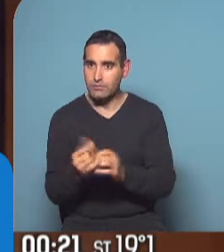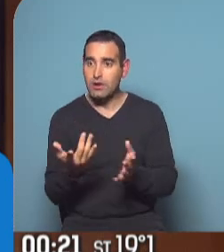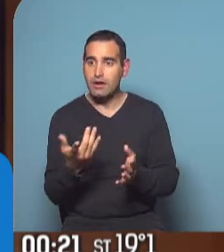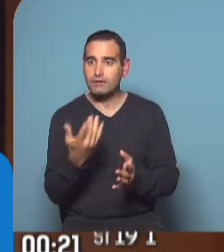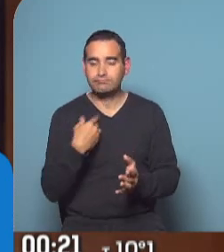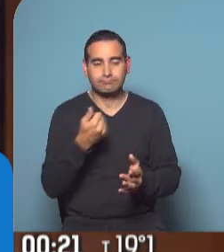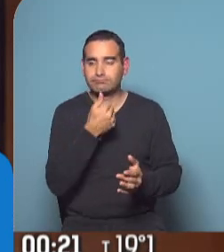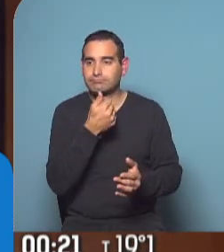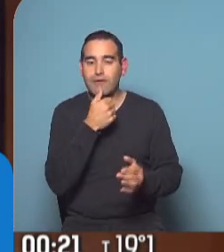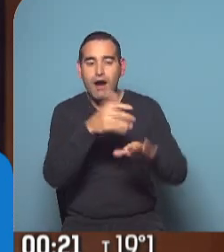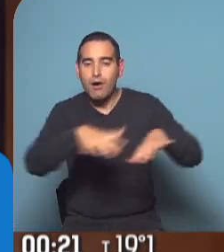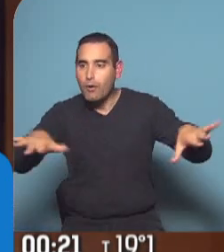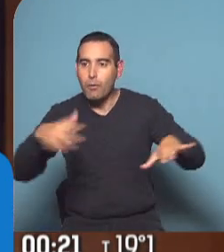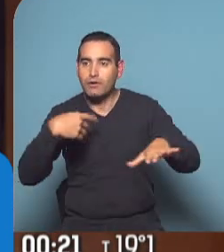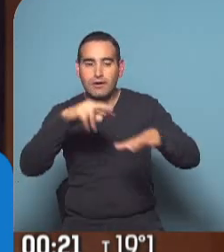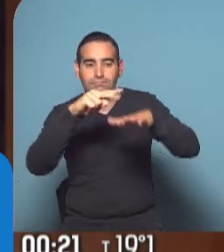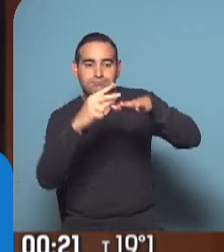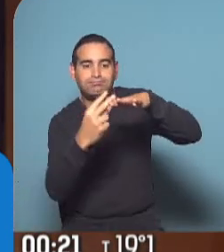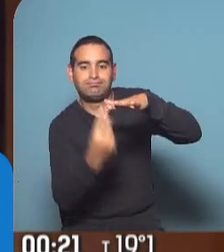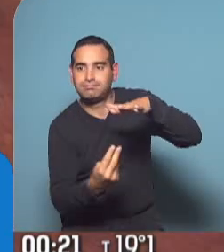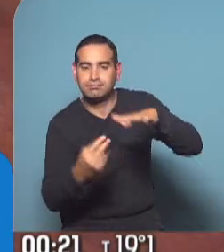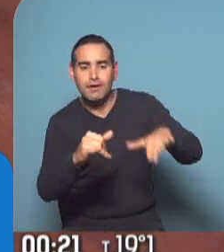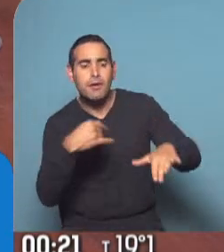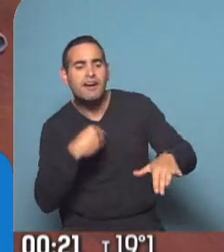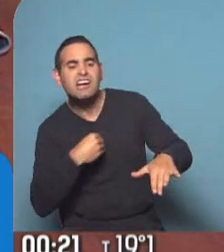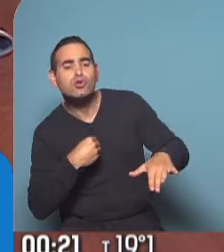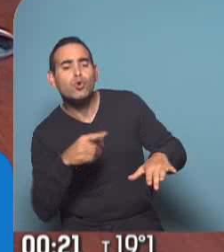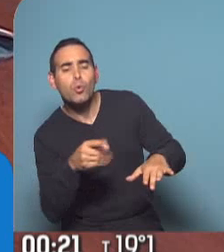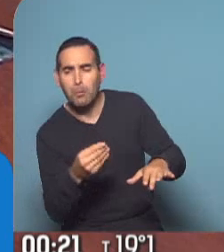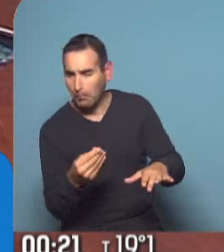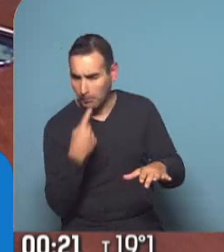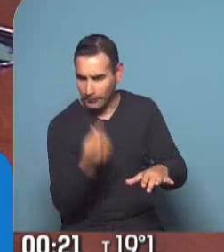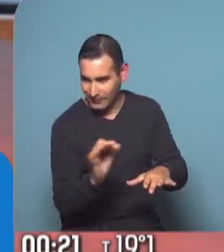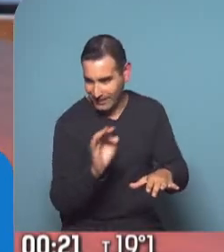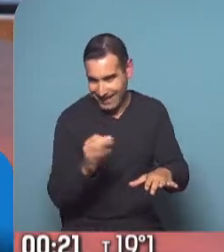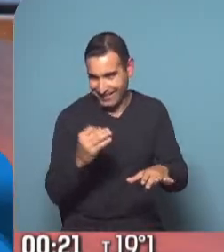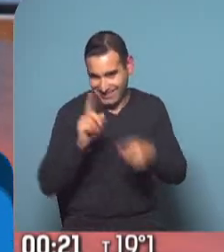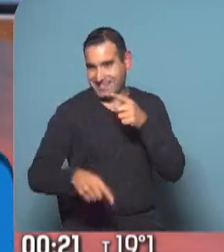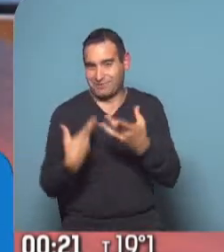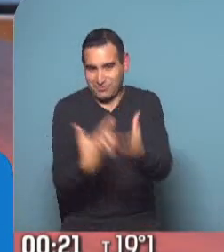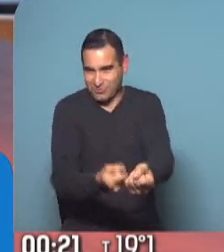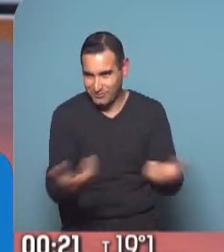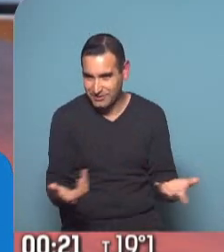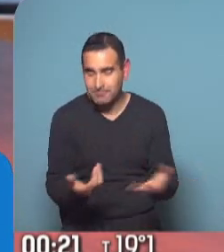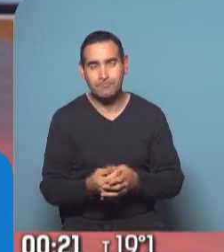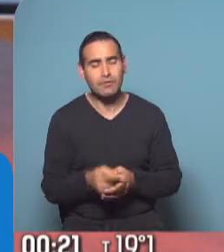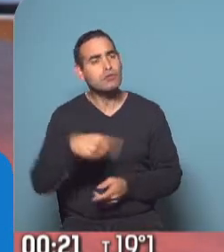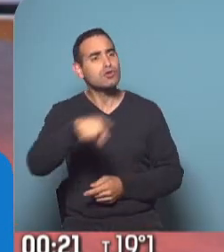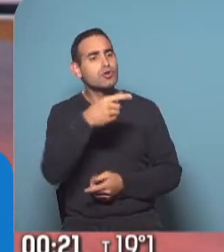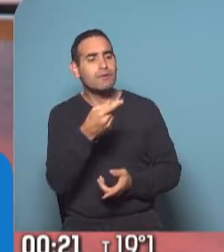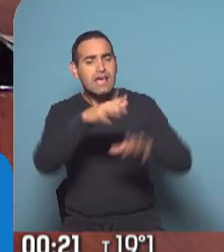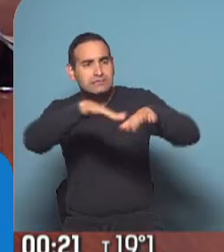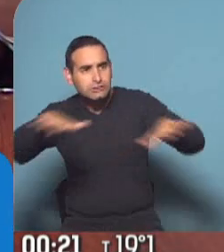vas y te tiras aunque pierdas tu seguridad y el núcleo cuál es o sea cómo hacen para llegar a estos